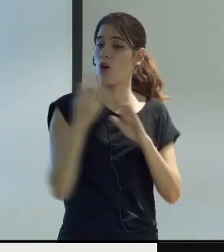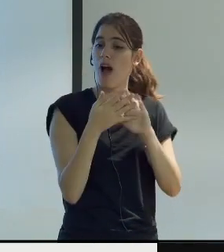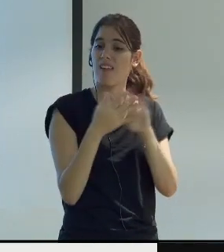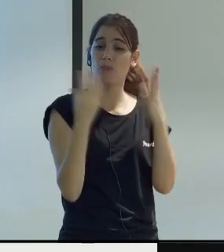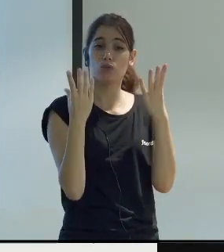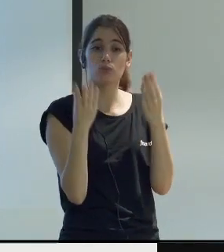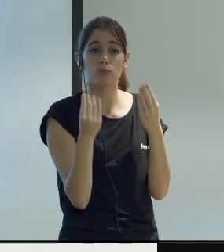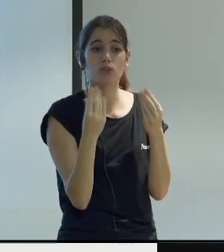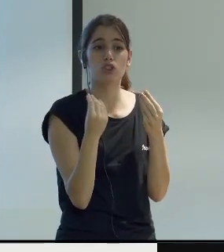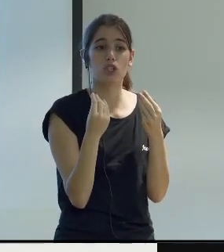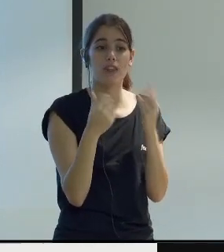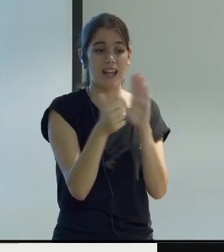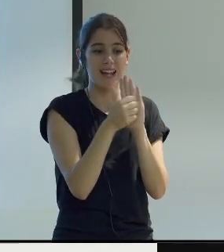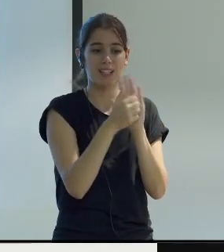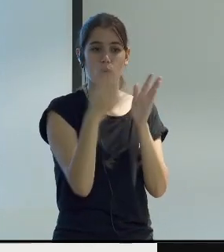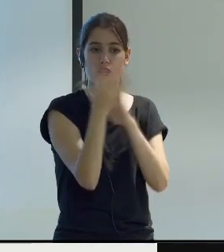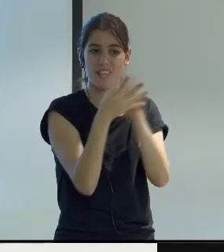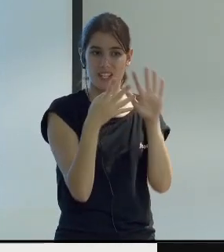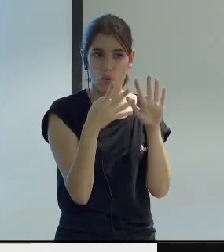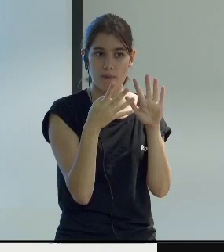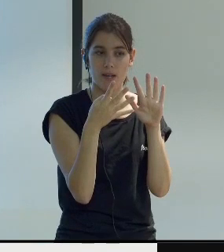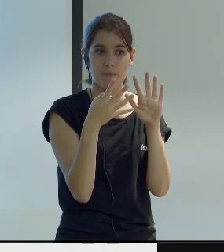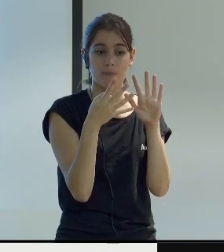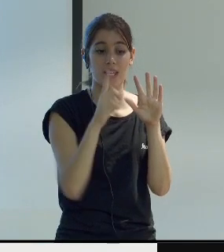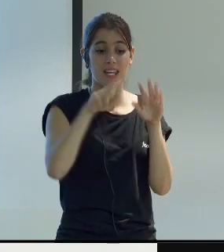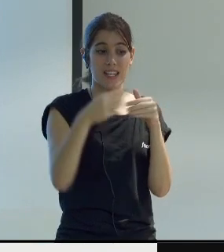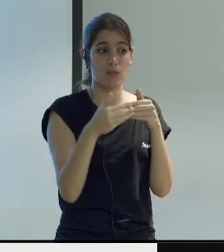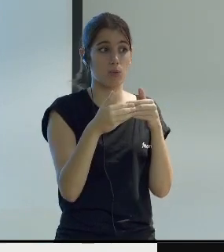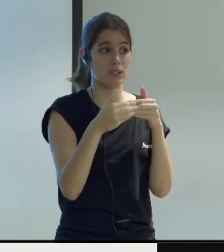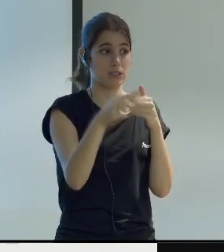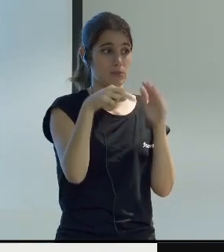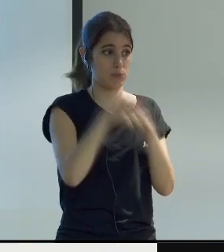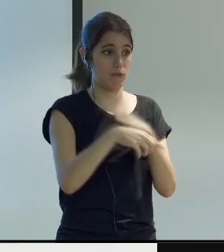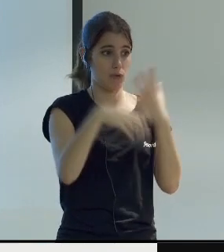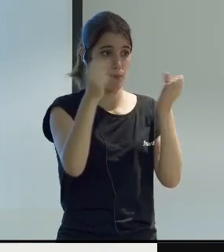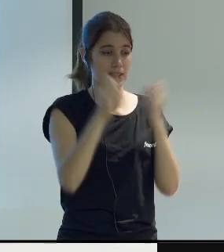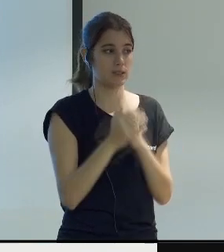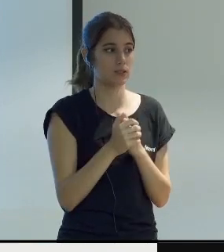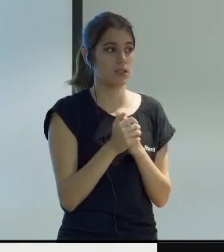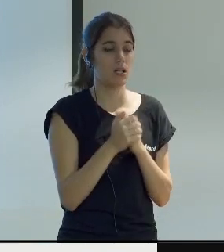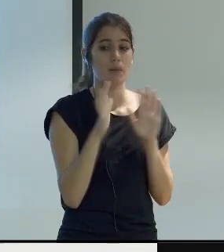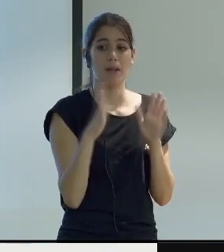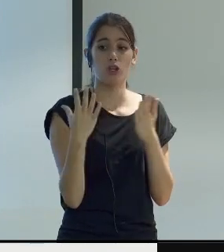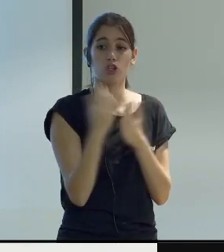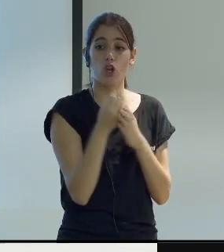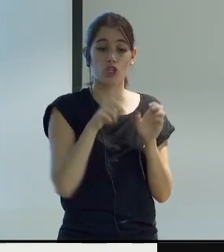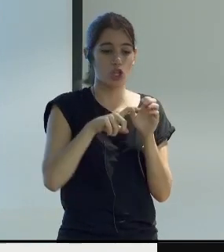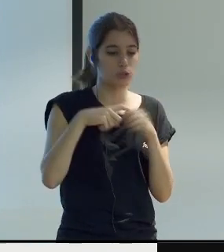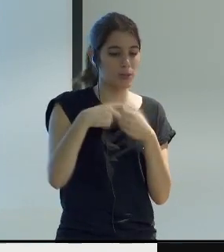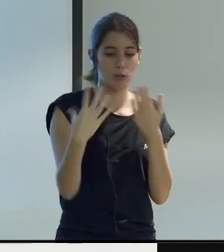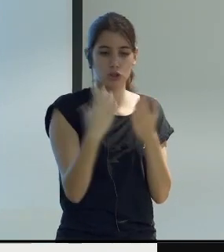de artículo 19 y más adelante lo veremos en mayor detalle, pero todos los miembros han de